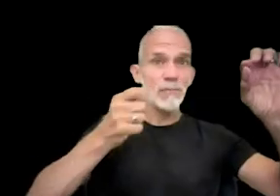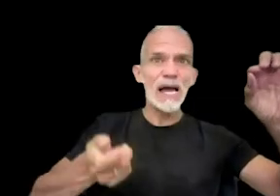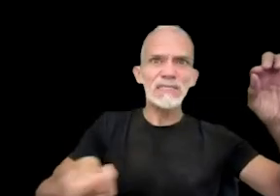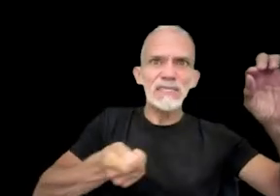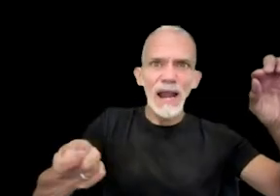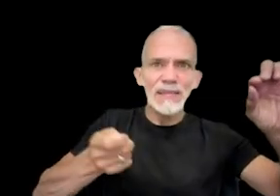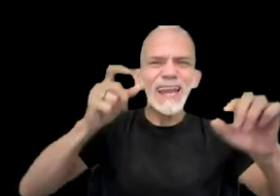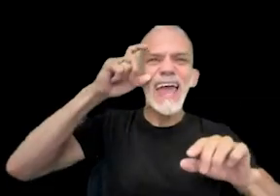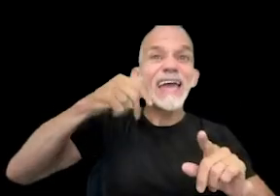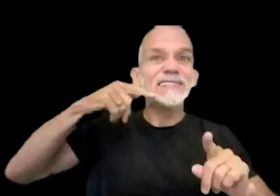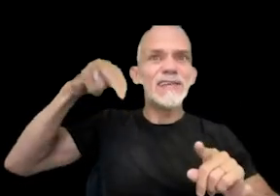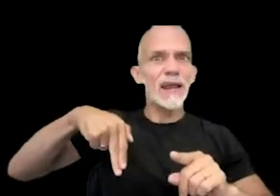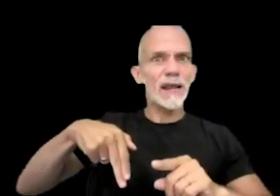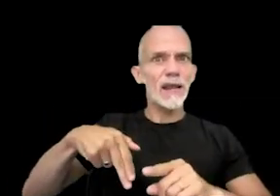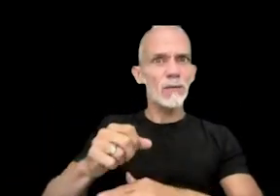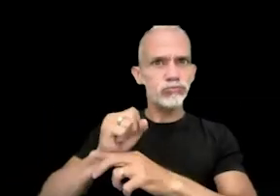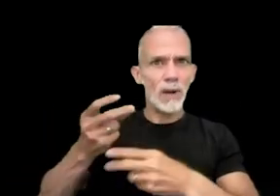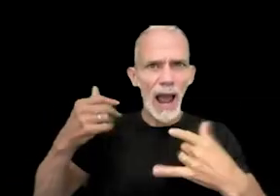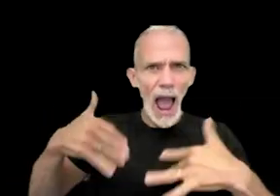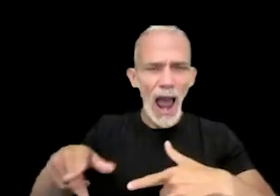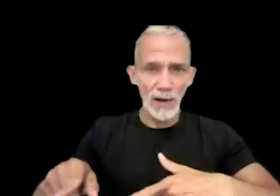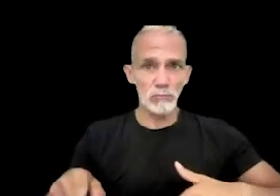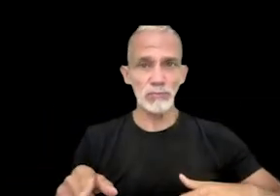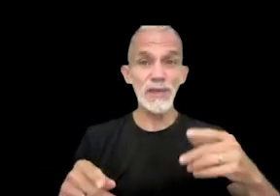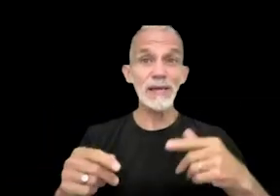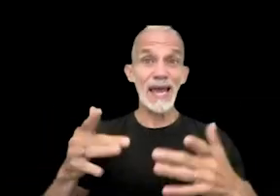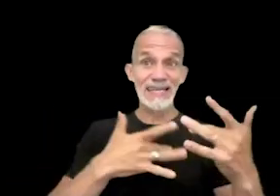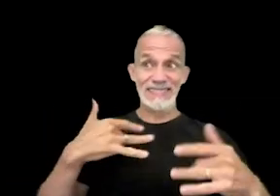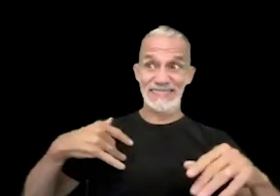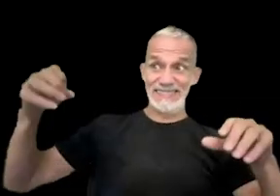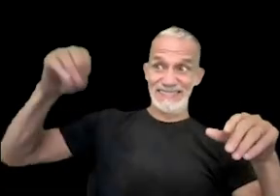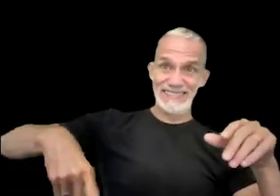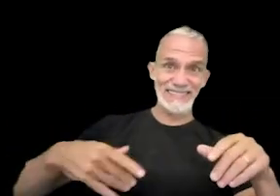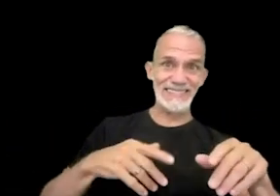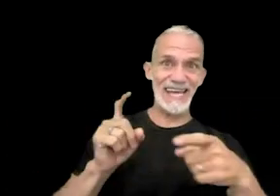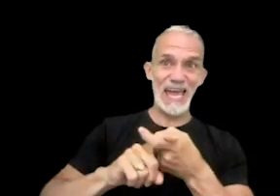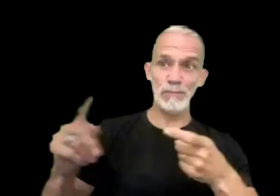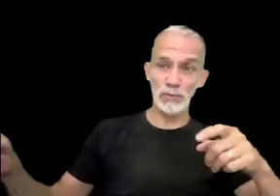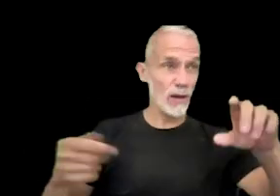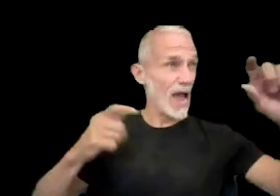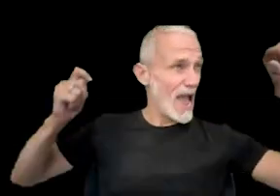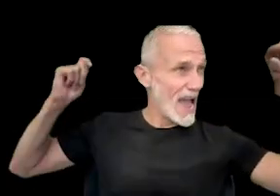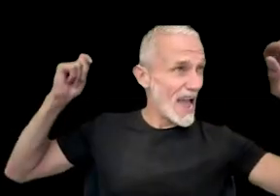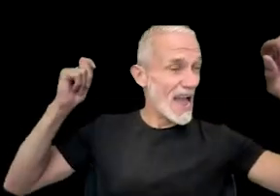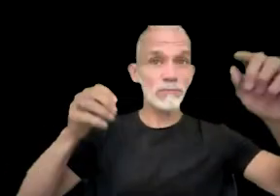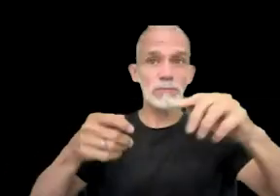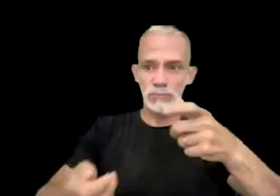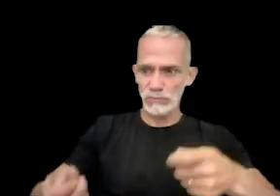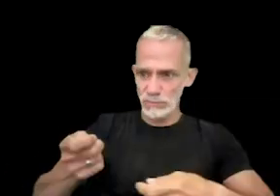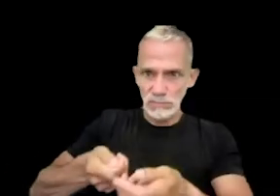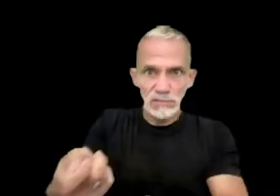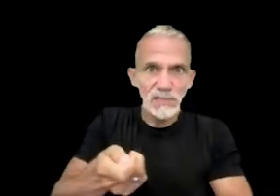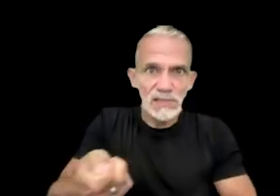ese de mi señora, ¿no? Justo entra mi señora y me ve clavar el clavito con la sartén